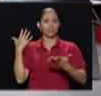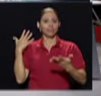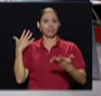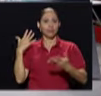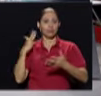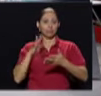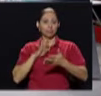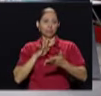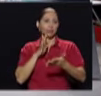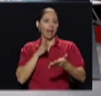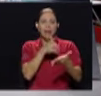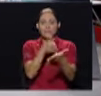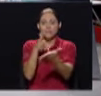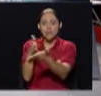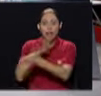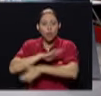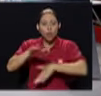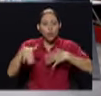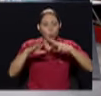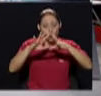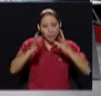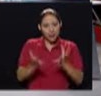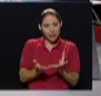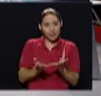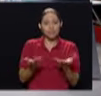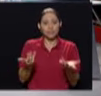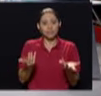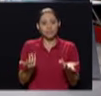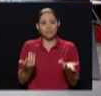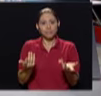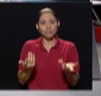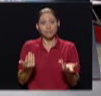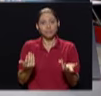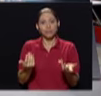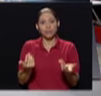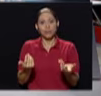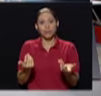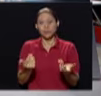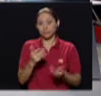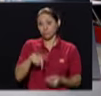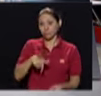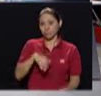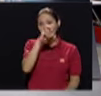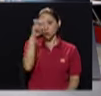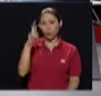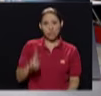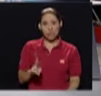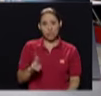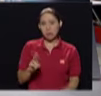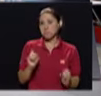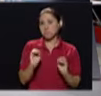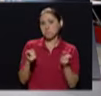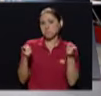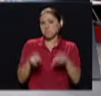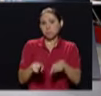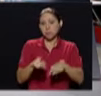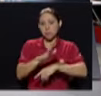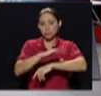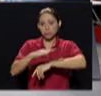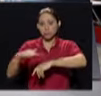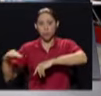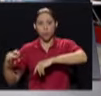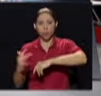todo el planeta, por decirlo de alguna forma en general. Y en Costa Rica no hemos tenido muchas